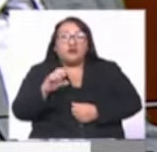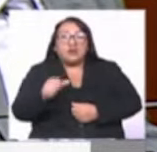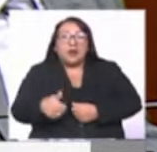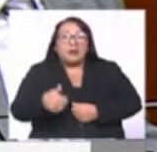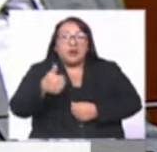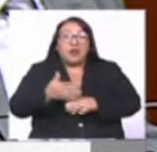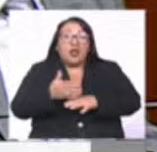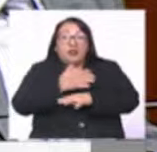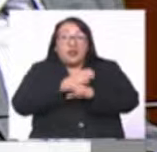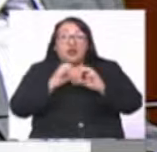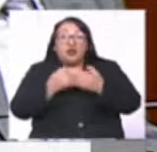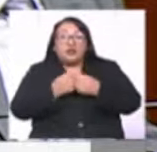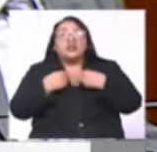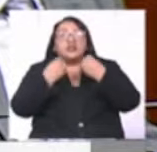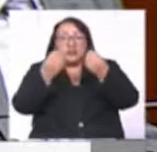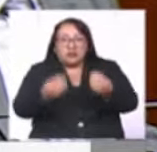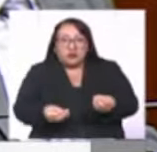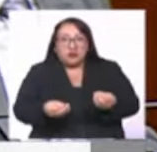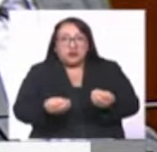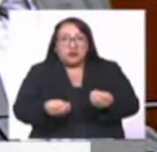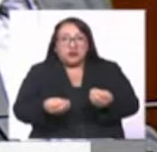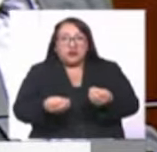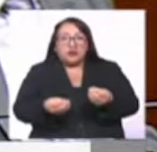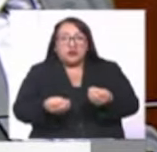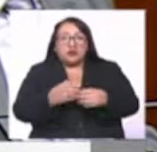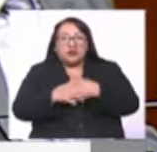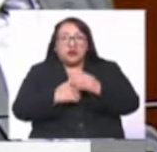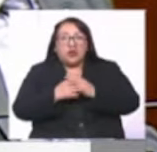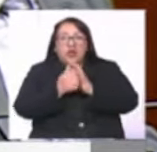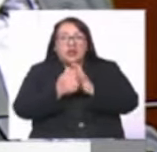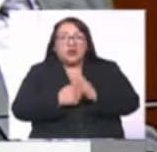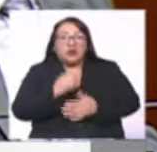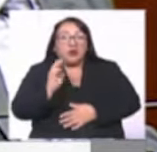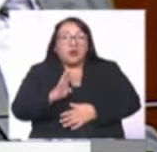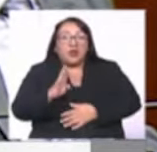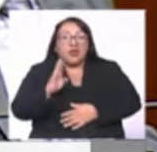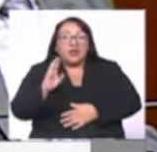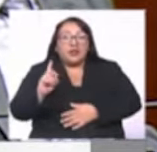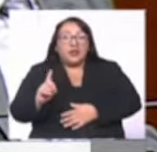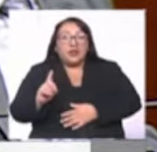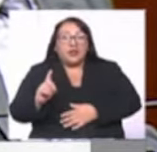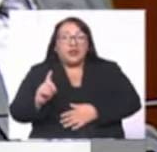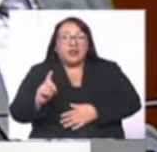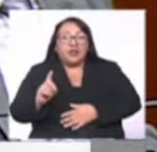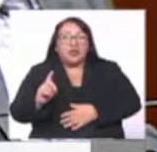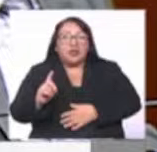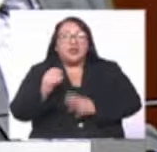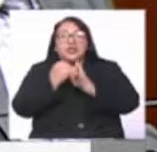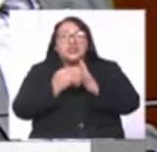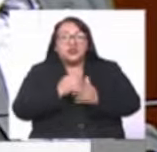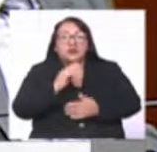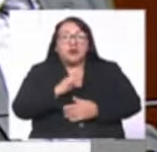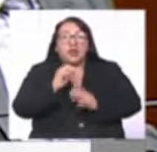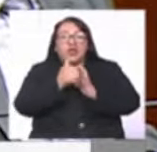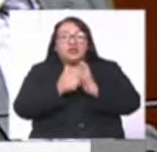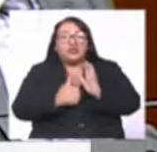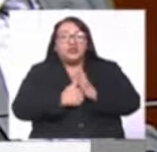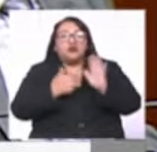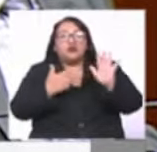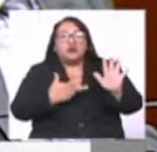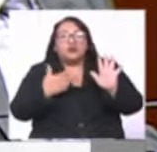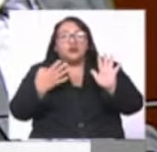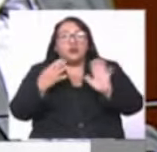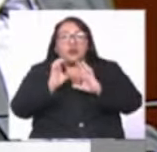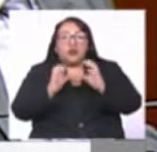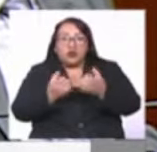del Congreso de la República dispone de conformidad con lo regulado en el artículo B del perdón en el inciso B del artículo 89 del reglamento del